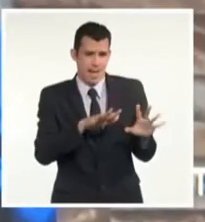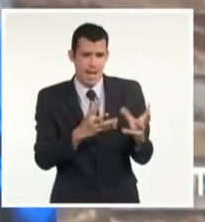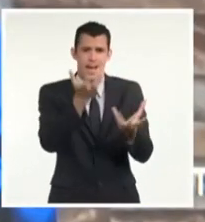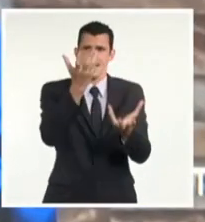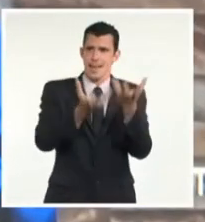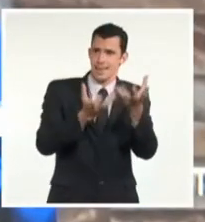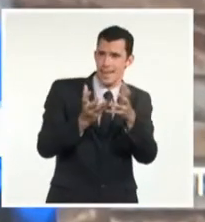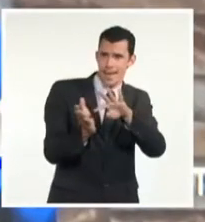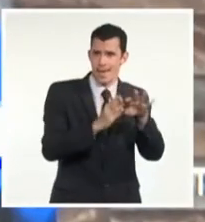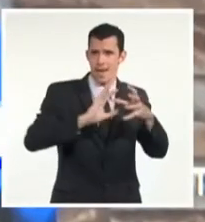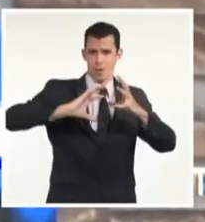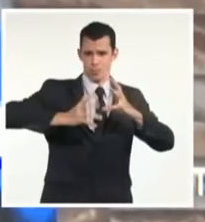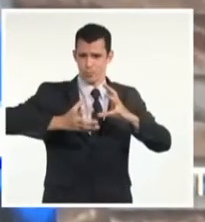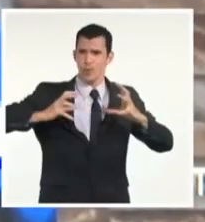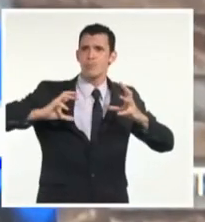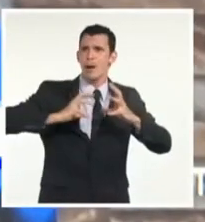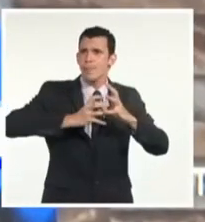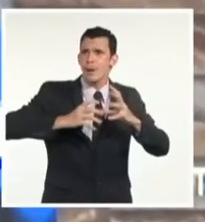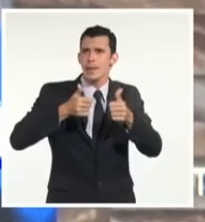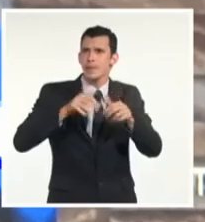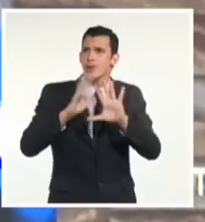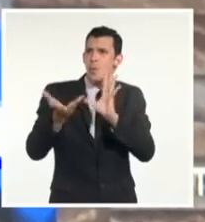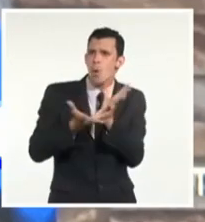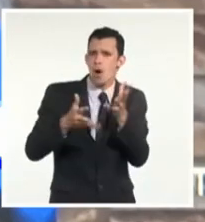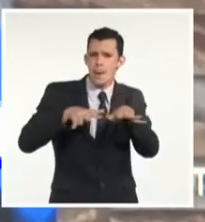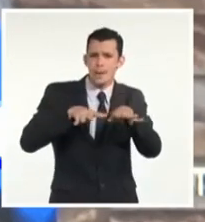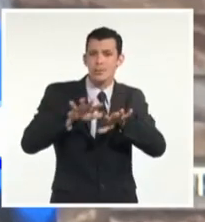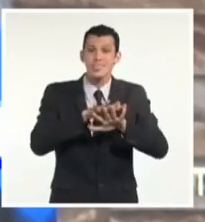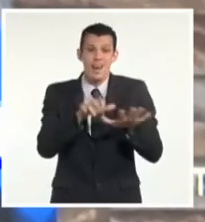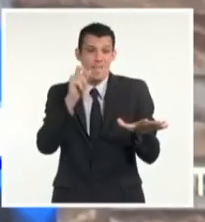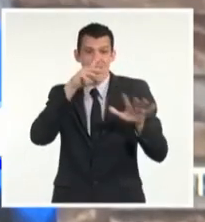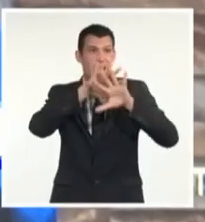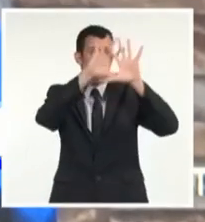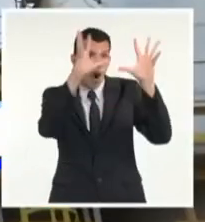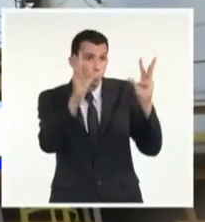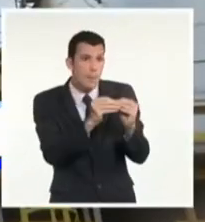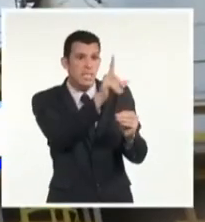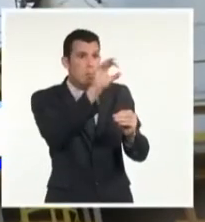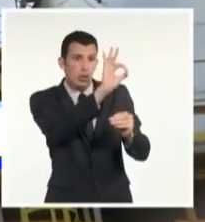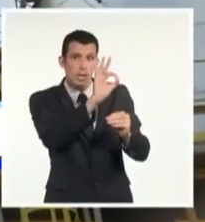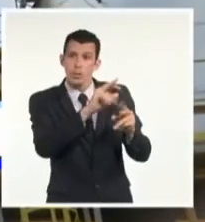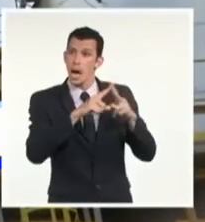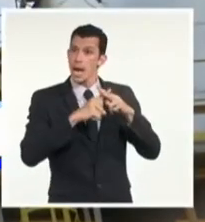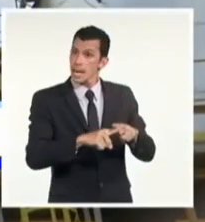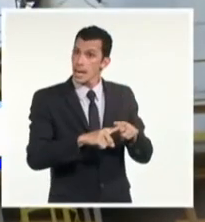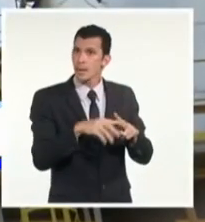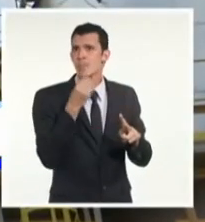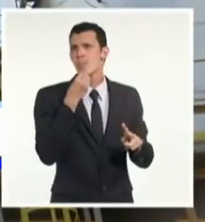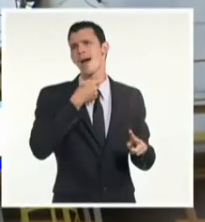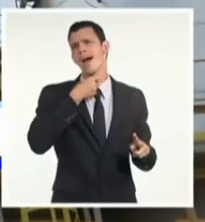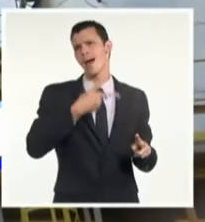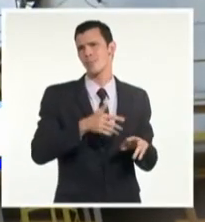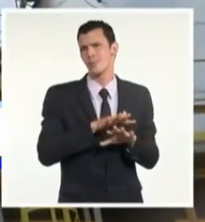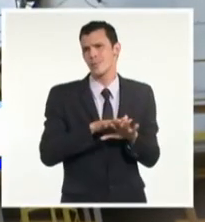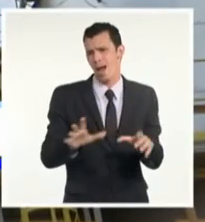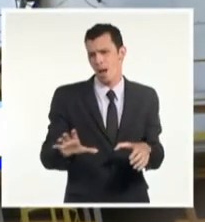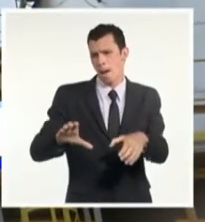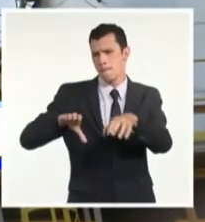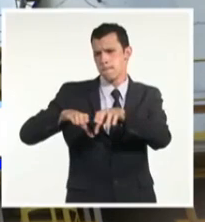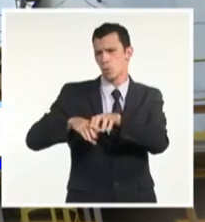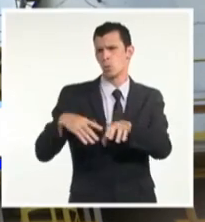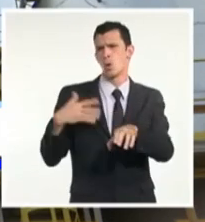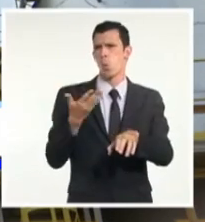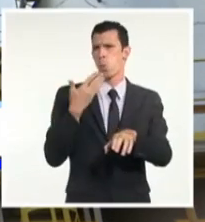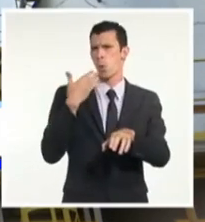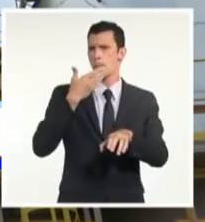megawatts. ¿Qué es lo que necesita el país? Estabilidad y disponibilidad. La sincronización de Felton 1